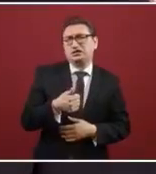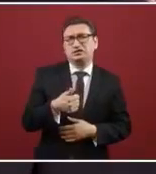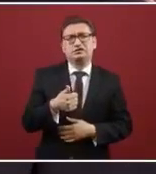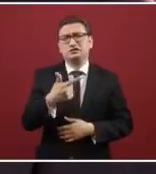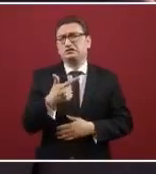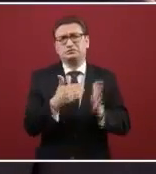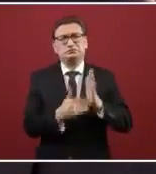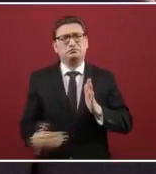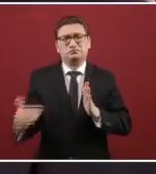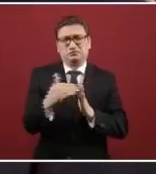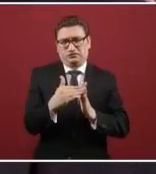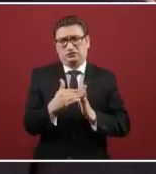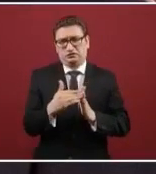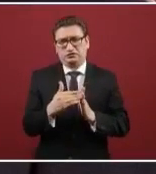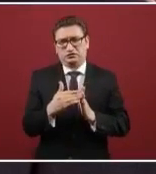6 a 7 millones